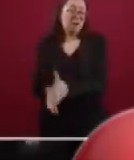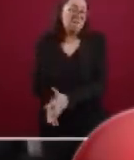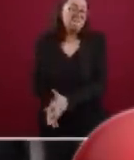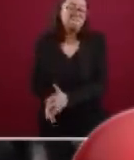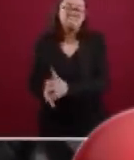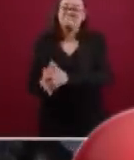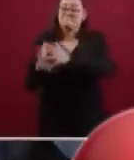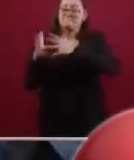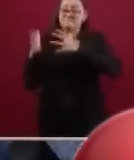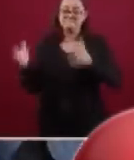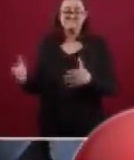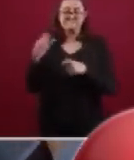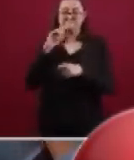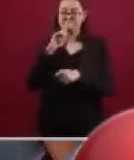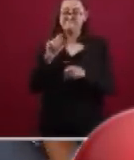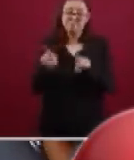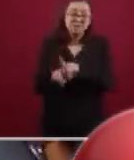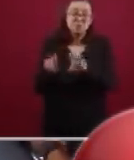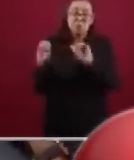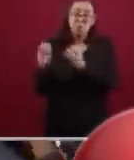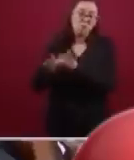en redes